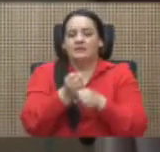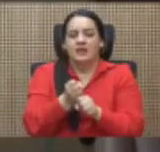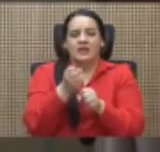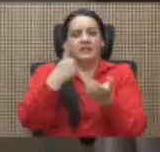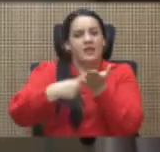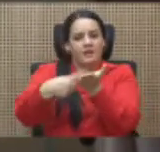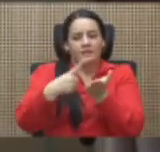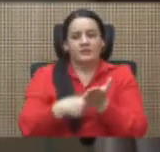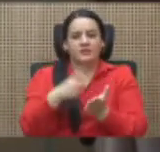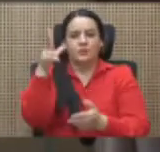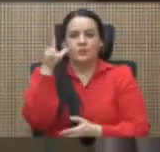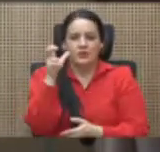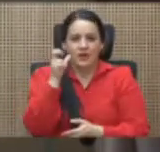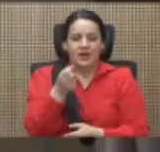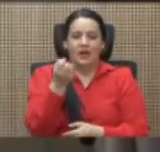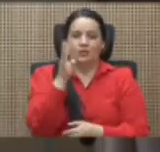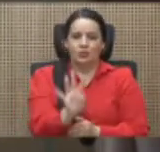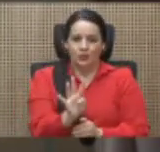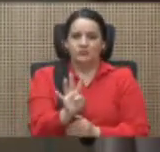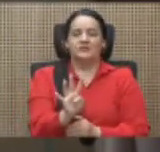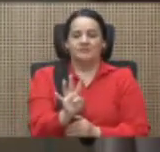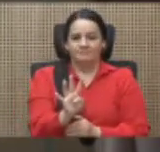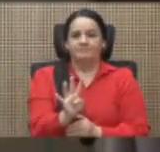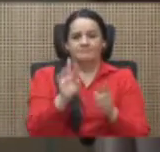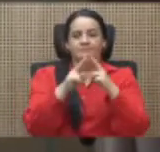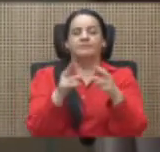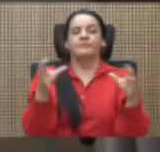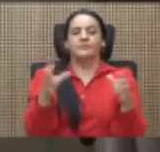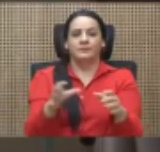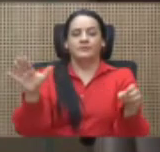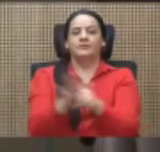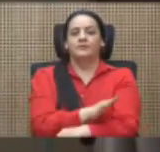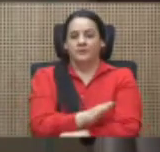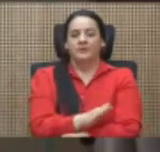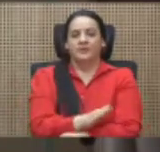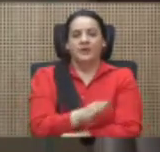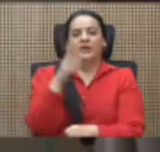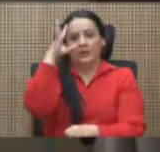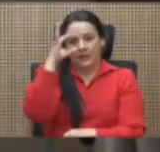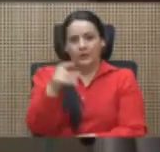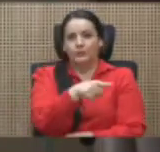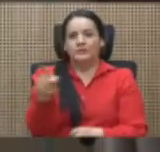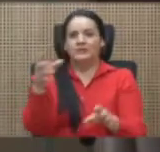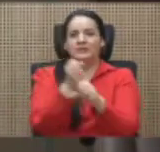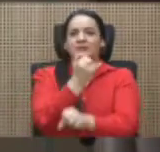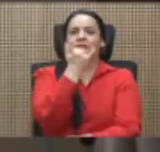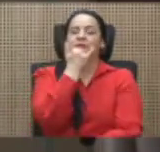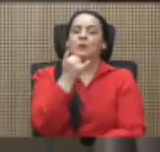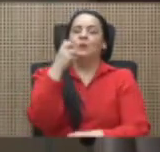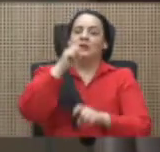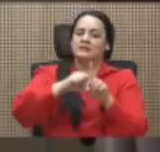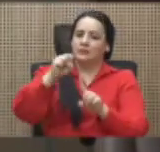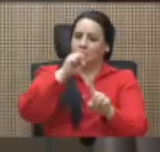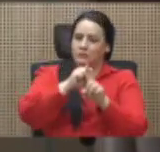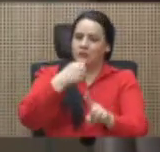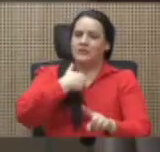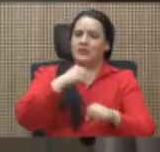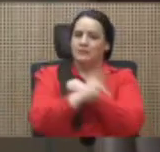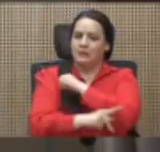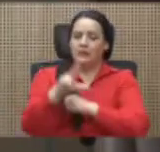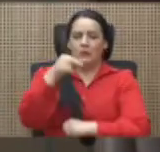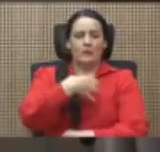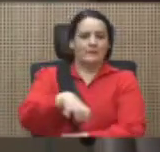completas. Creo que están cometiendo un error, diputadas y diputados, en una coyuntura que atraviesa este país, que no merece bajo